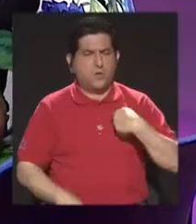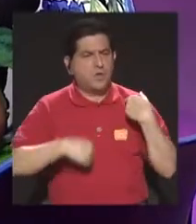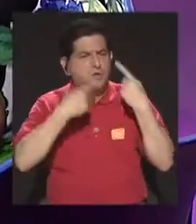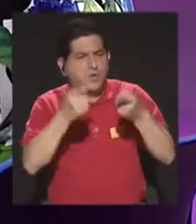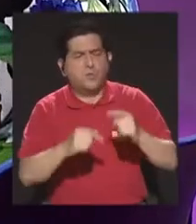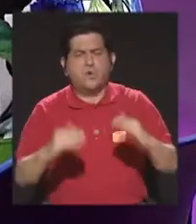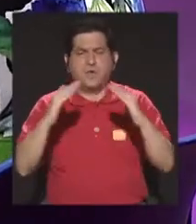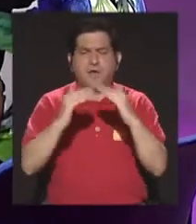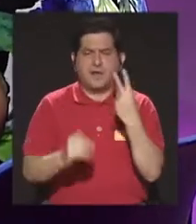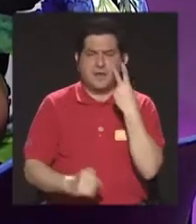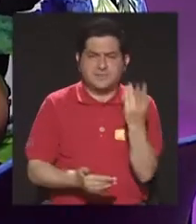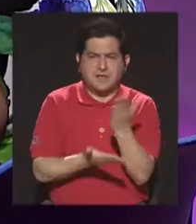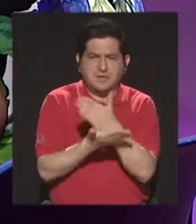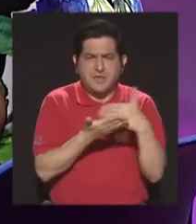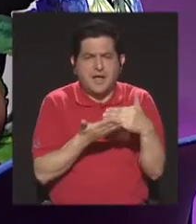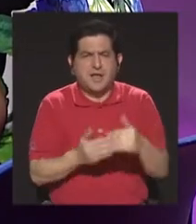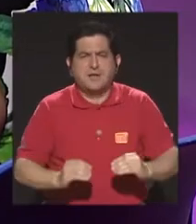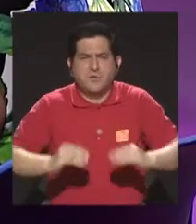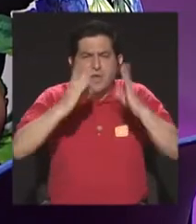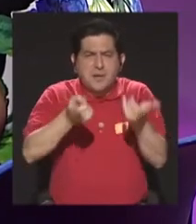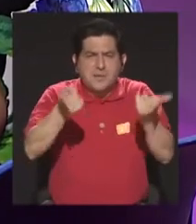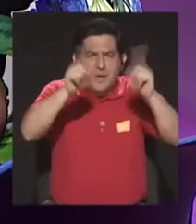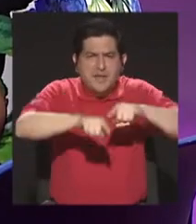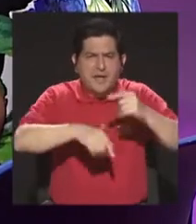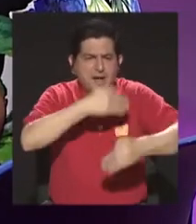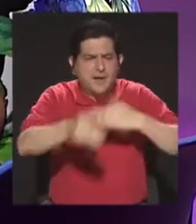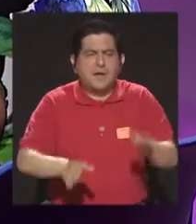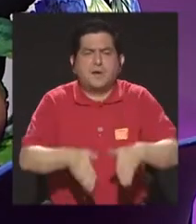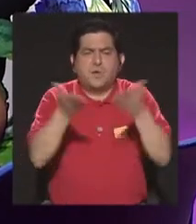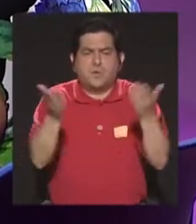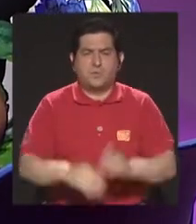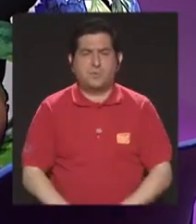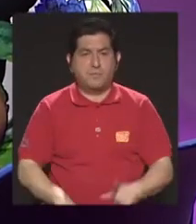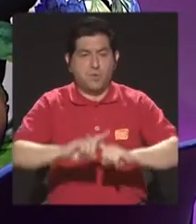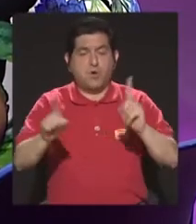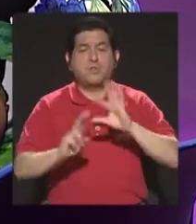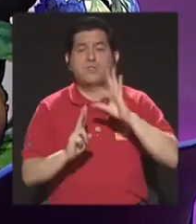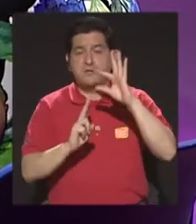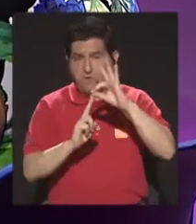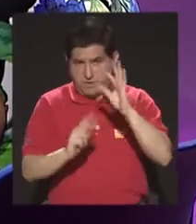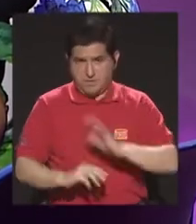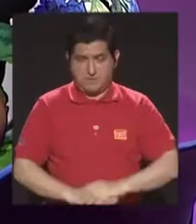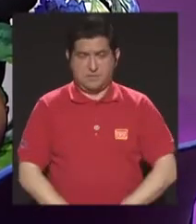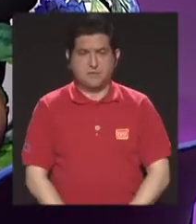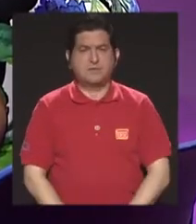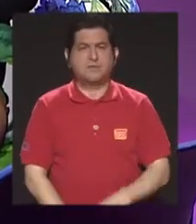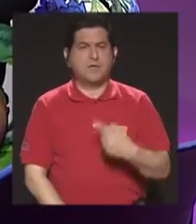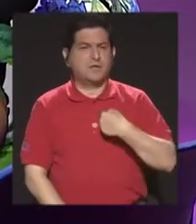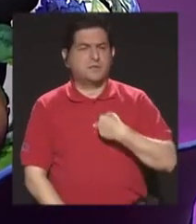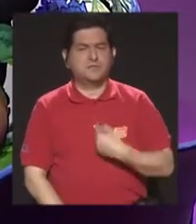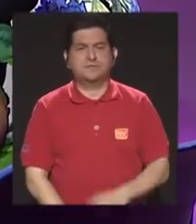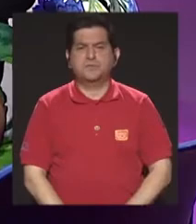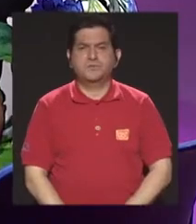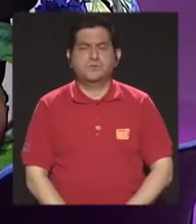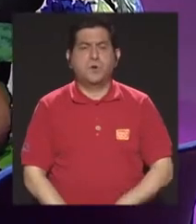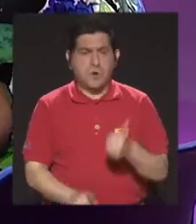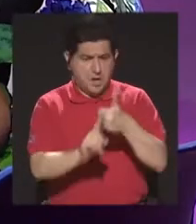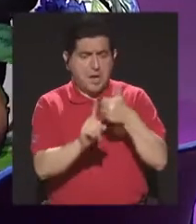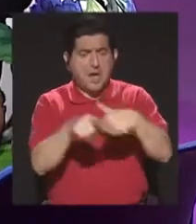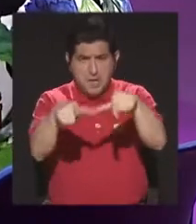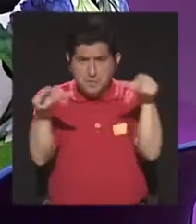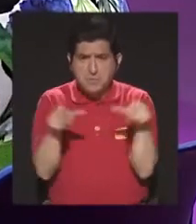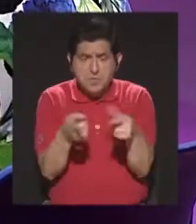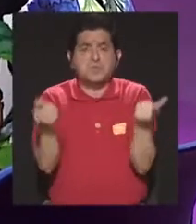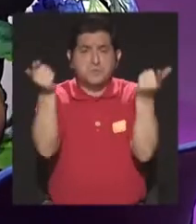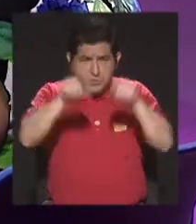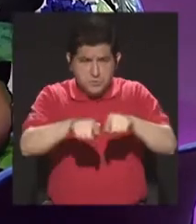que vi en la mañana? ¿Cómo es el proceso? Pues tenés diferentes opciones. Yo lo puedo reportar en el mismo lugar si me está pasando